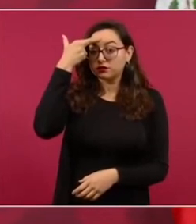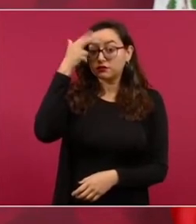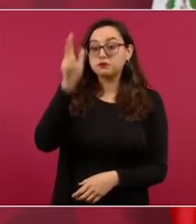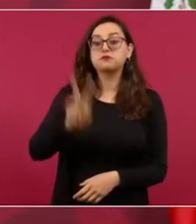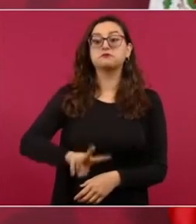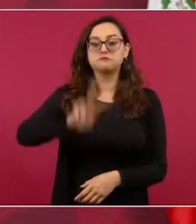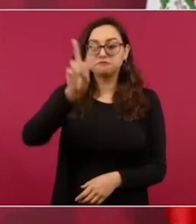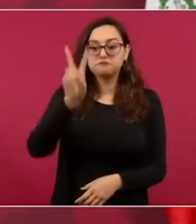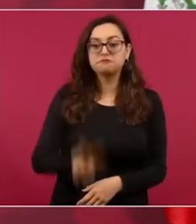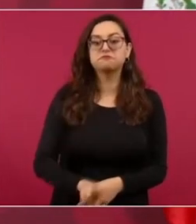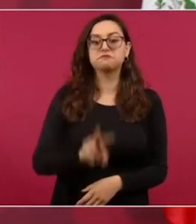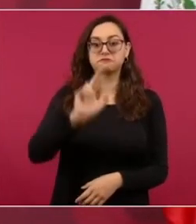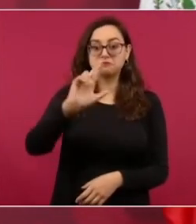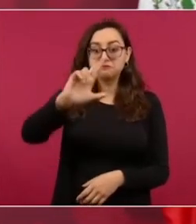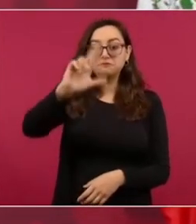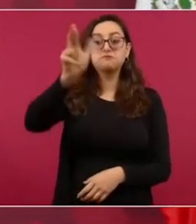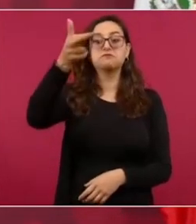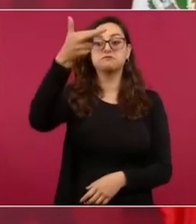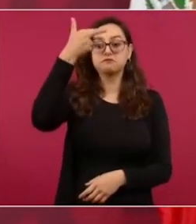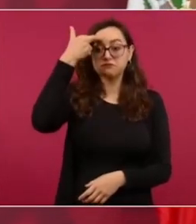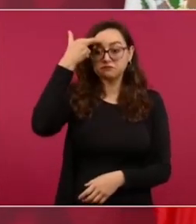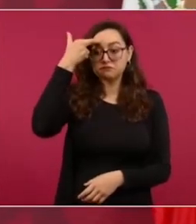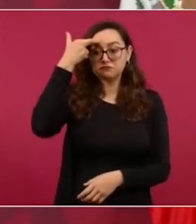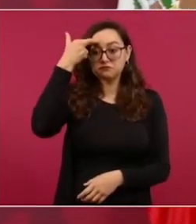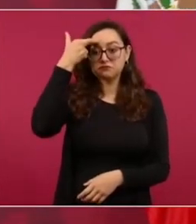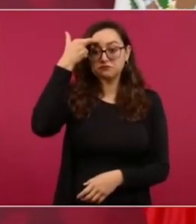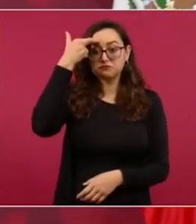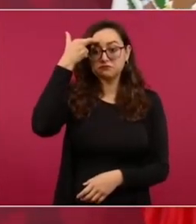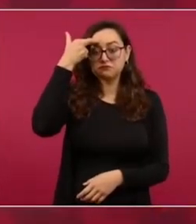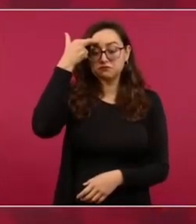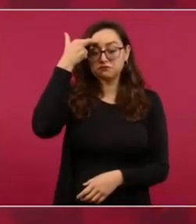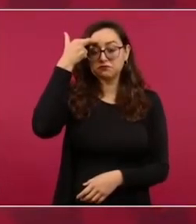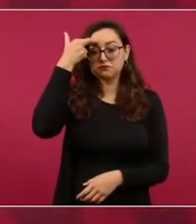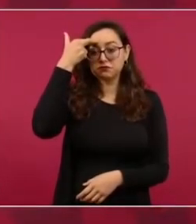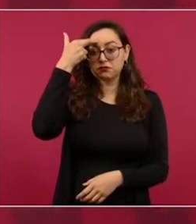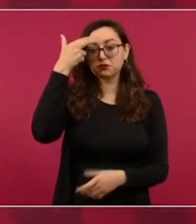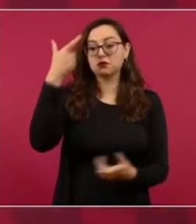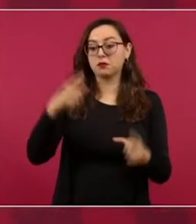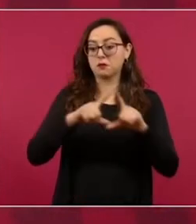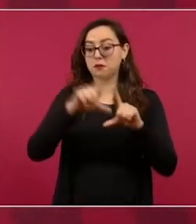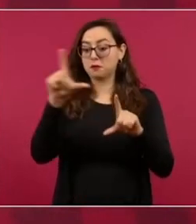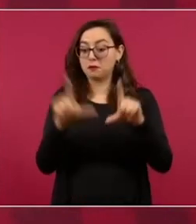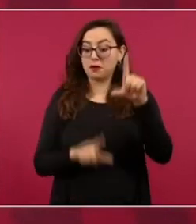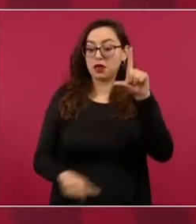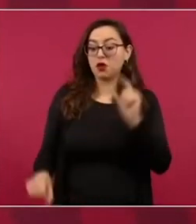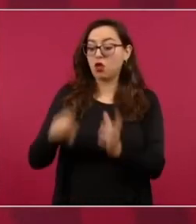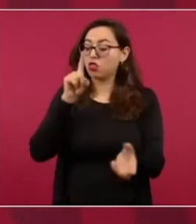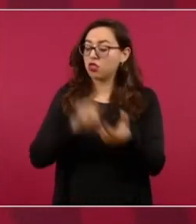bien y que se oiga lejos, el principal problema de México